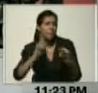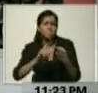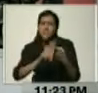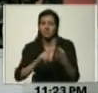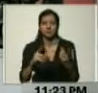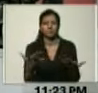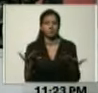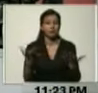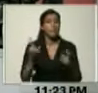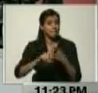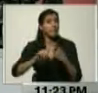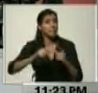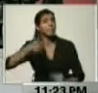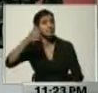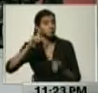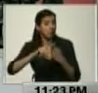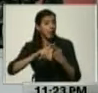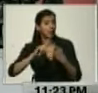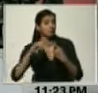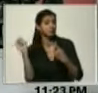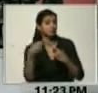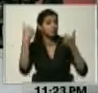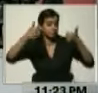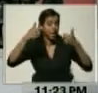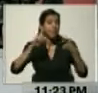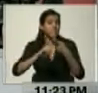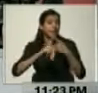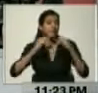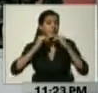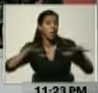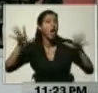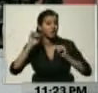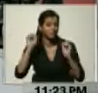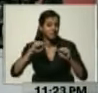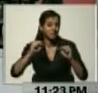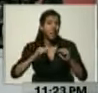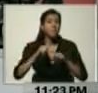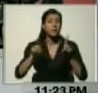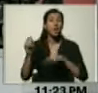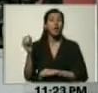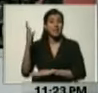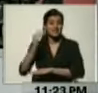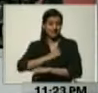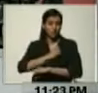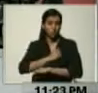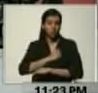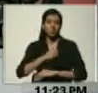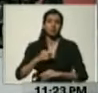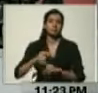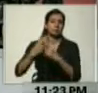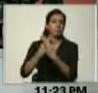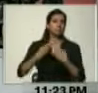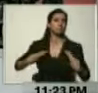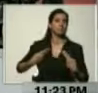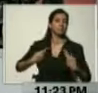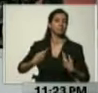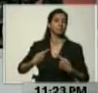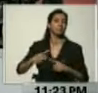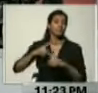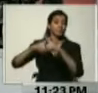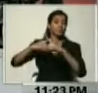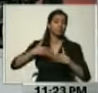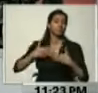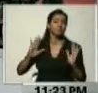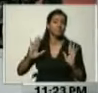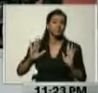Pega más. Pero estaría excomulgado en este momento por la jerarquía eclesiástica venezolana, los hipócritas de la jerarquía eclesiástica venezolana, que